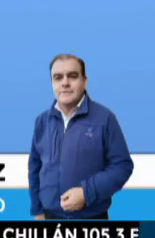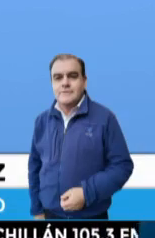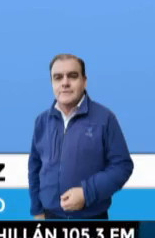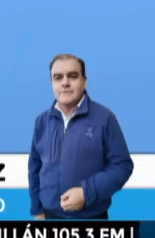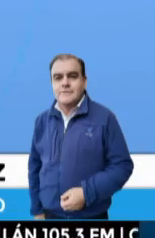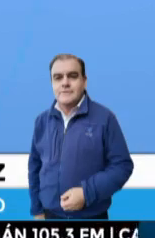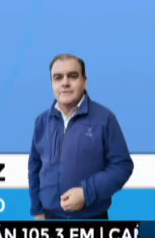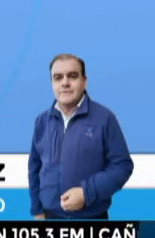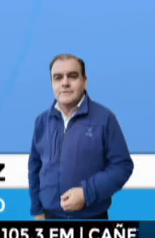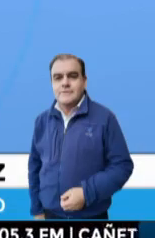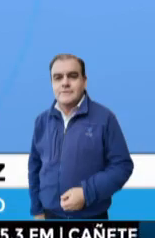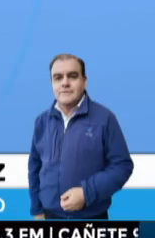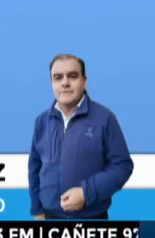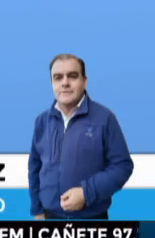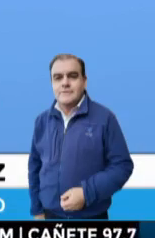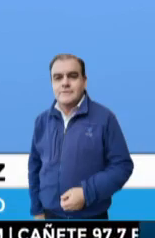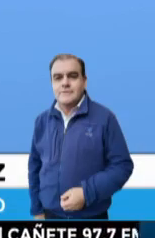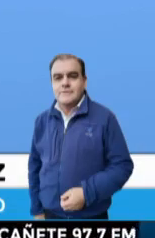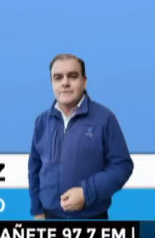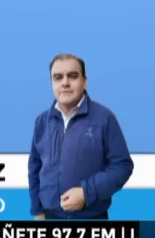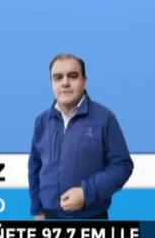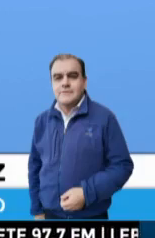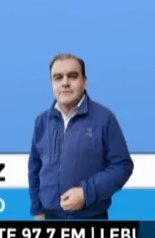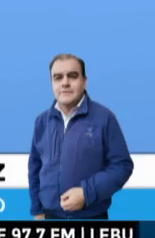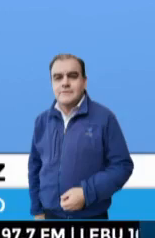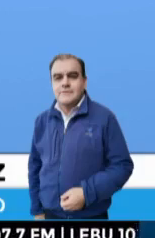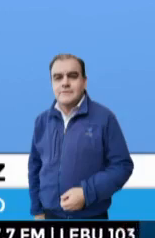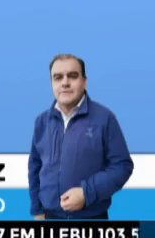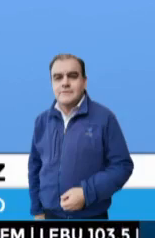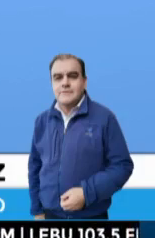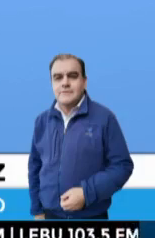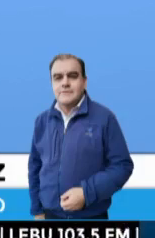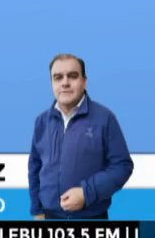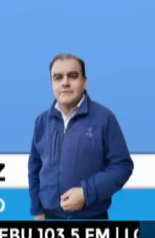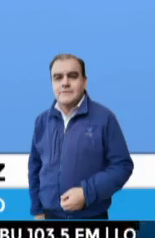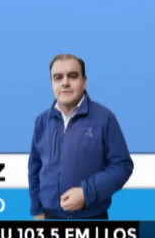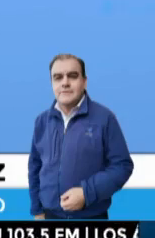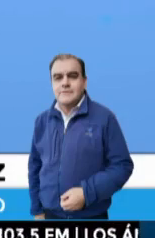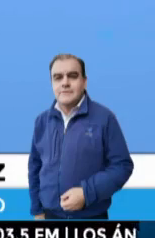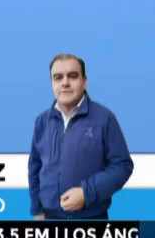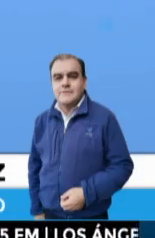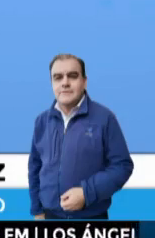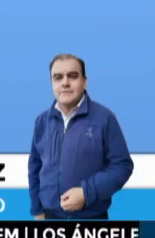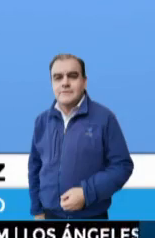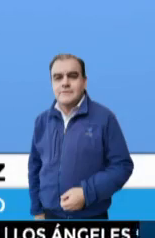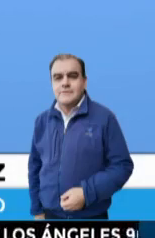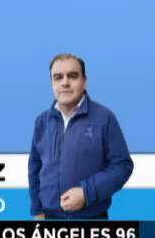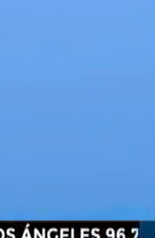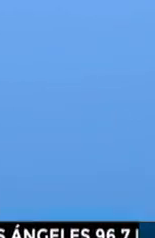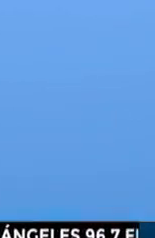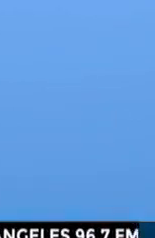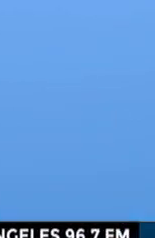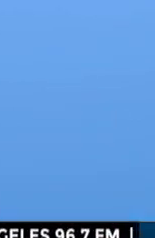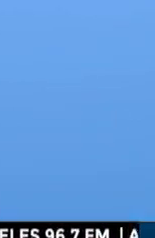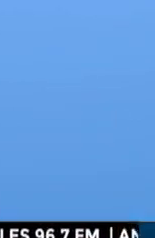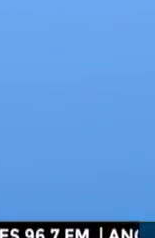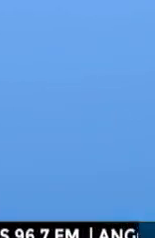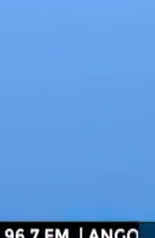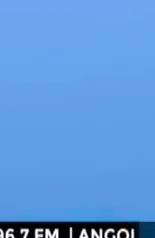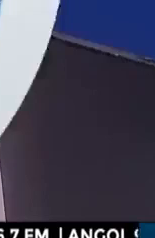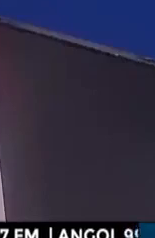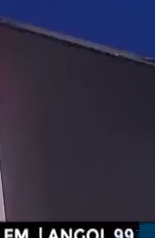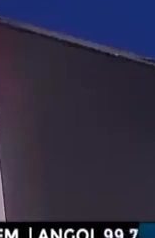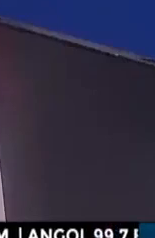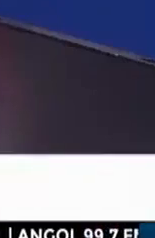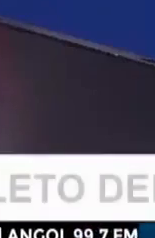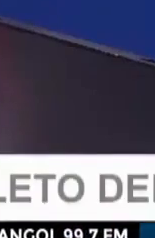que les hemos detallado. Muchas gracias, Carlos, líneas abiertas contigo. Buen día. Buenos días. Un incendio aparentemente intencional